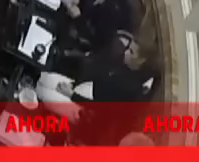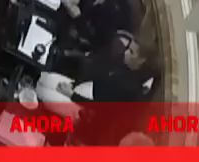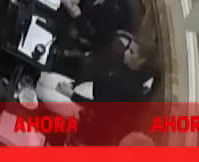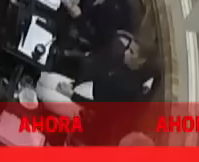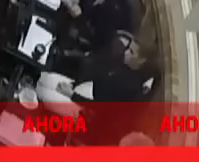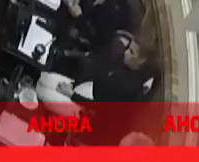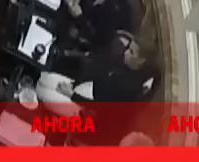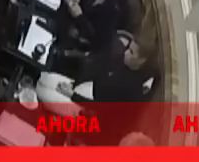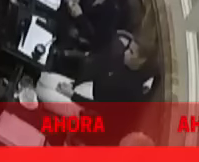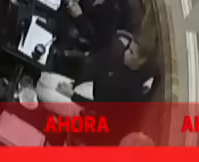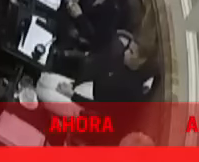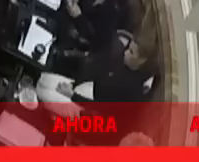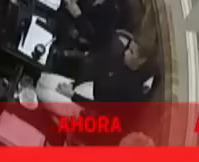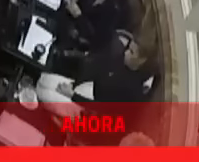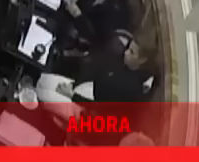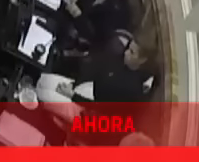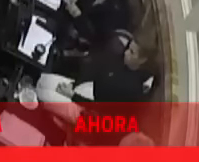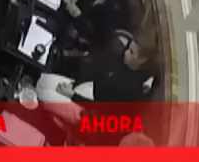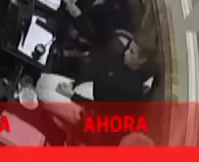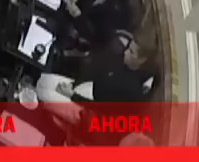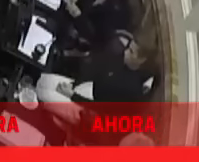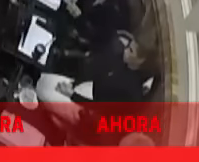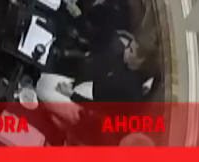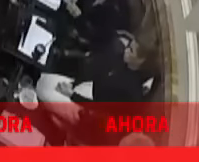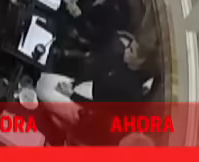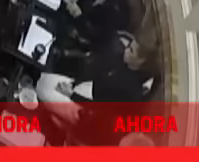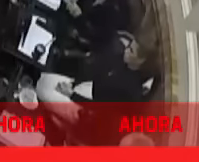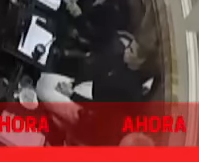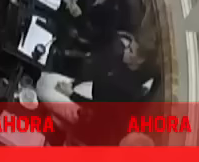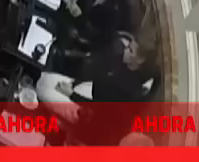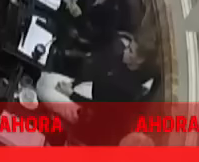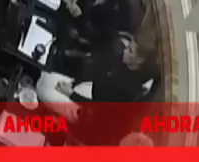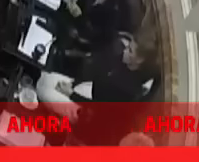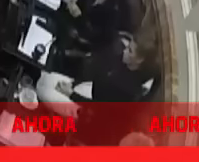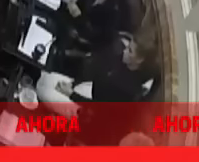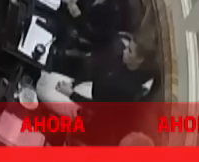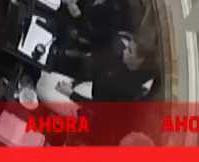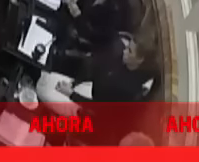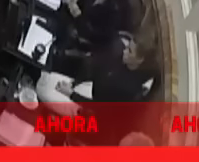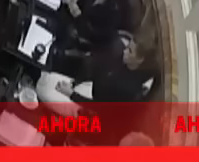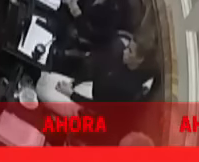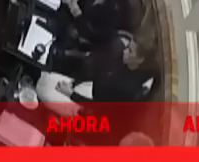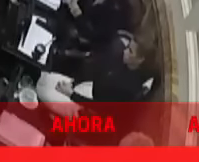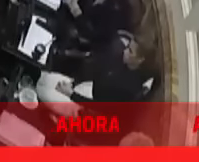Faltan votar los senadores Ditulio, falta votar la senadora Ditulio y Lustó.